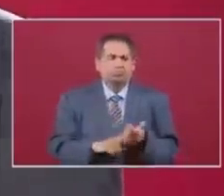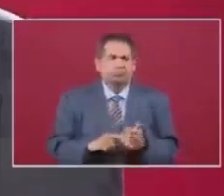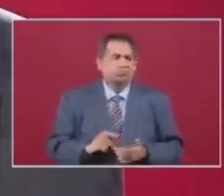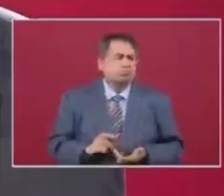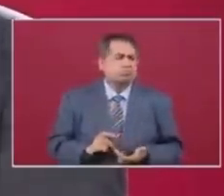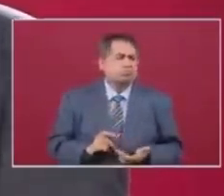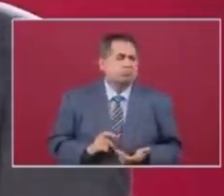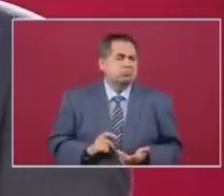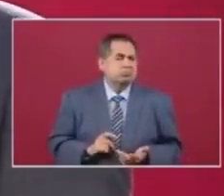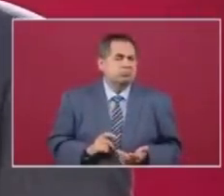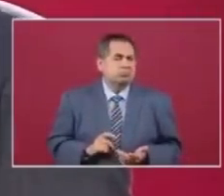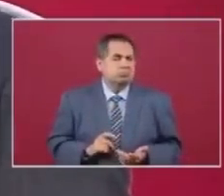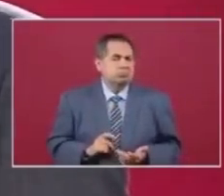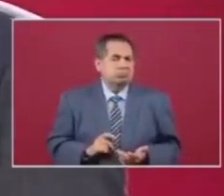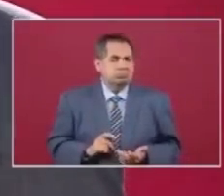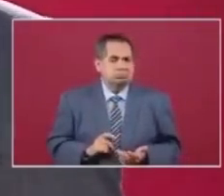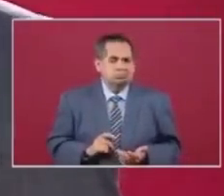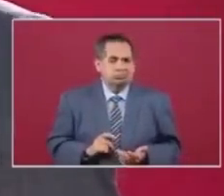que